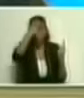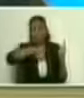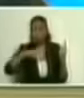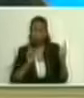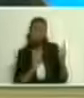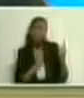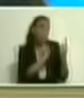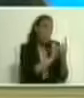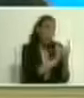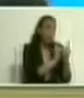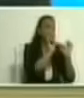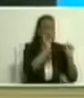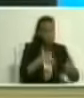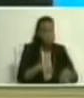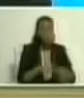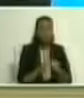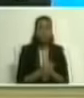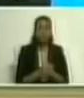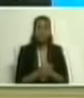want, I want.